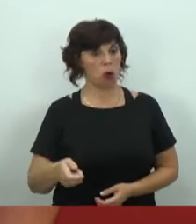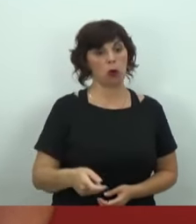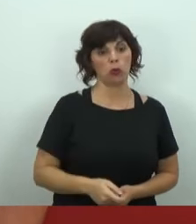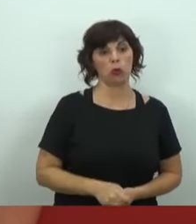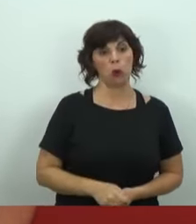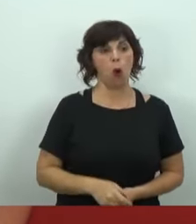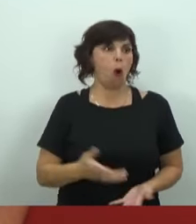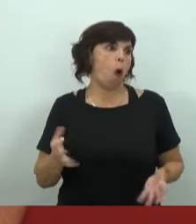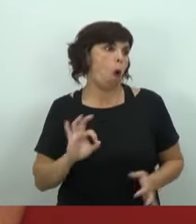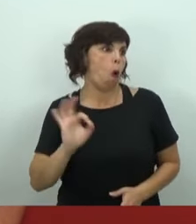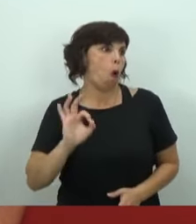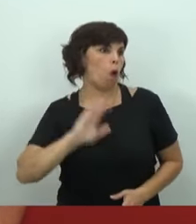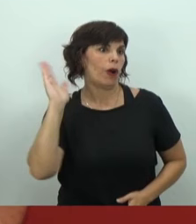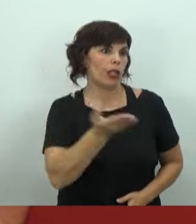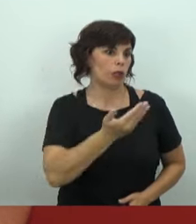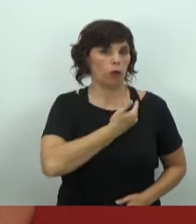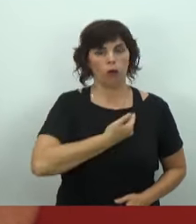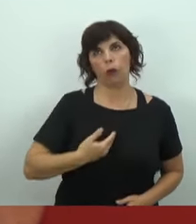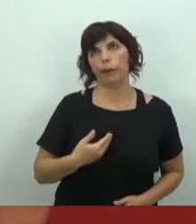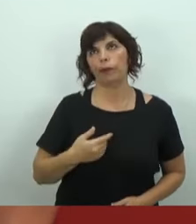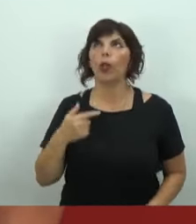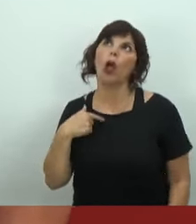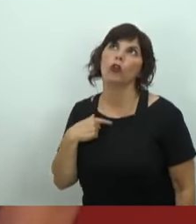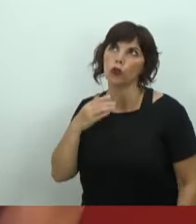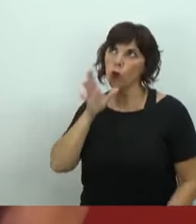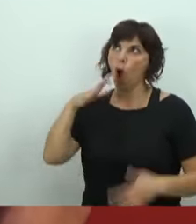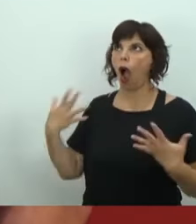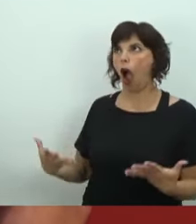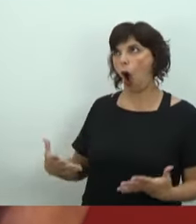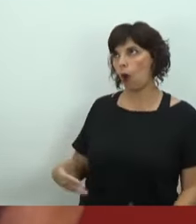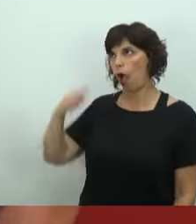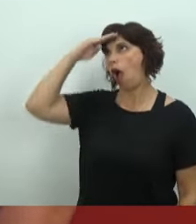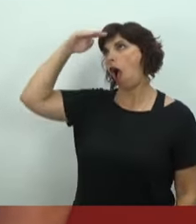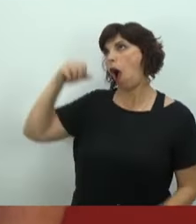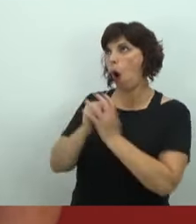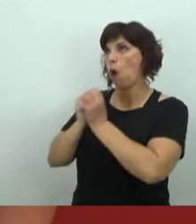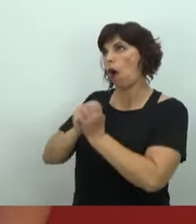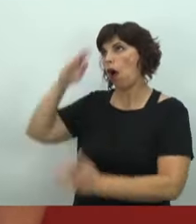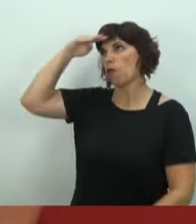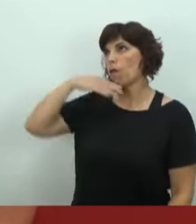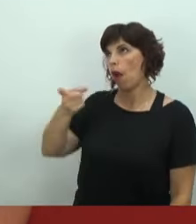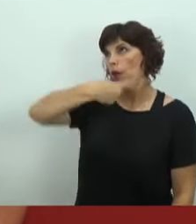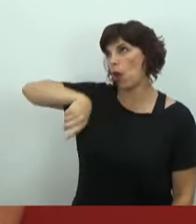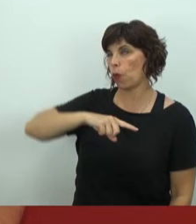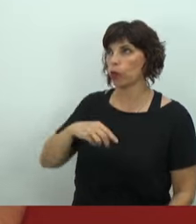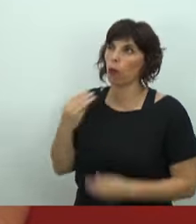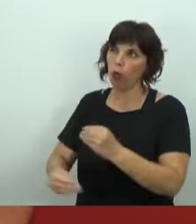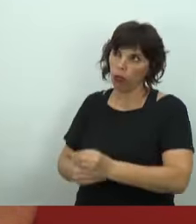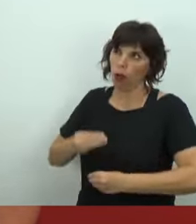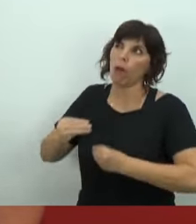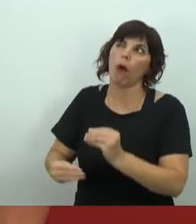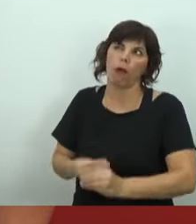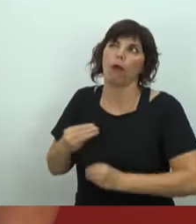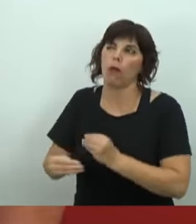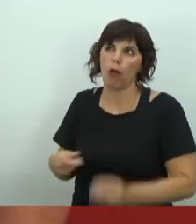Ahora yo voy a rezar tantos Padre Nuestros, y voy a hacer esto y lo otro, y voy a dar una